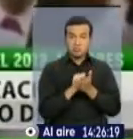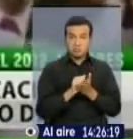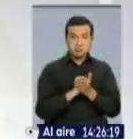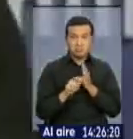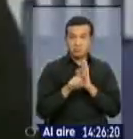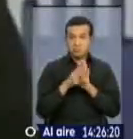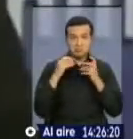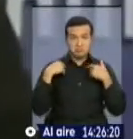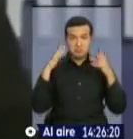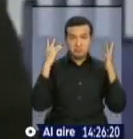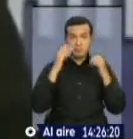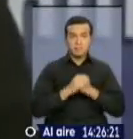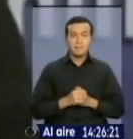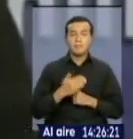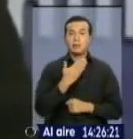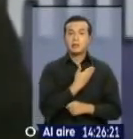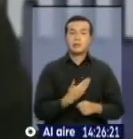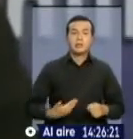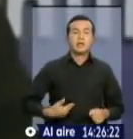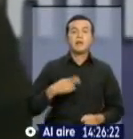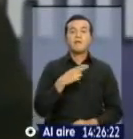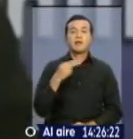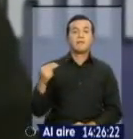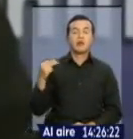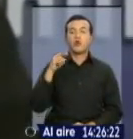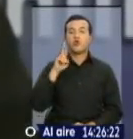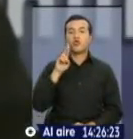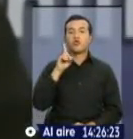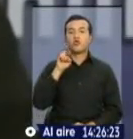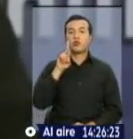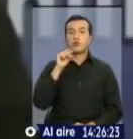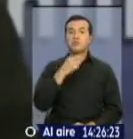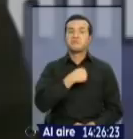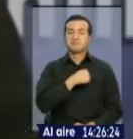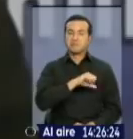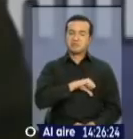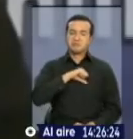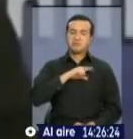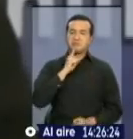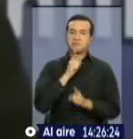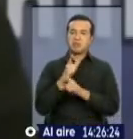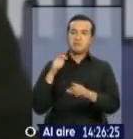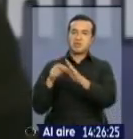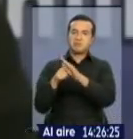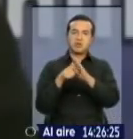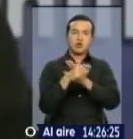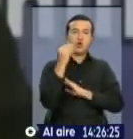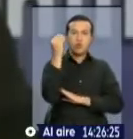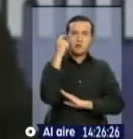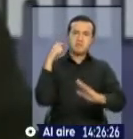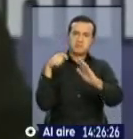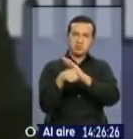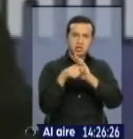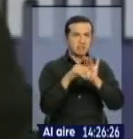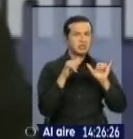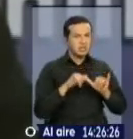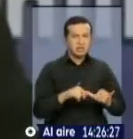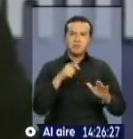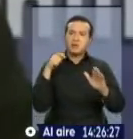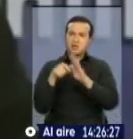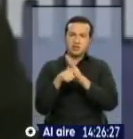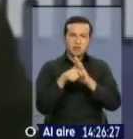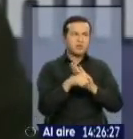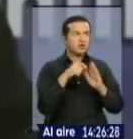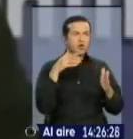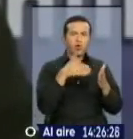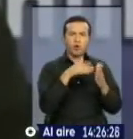legales. El presidente de Filipinas, Rodrigo Duterte, manifestó sentirse orgulloso de haber asesinado en su adolescencia y prometió seguir matando en el marco de su